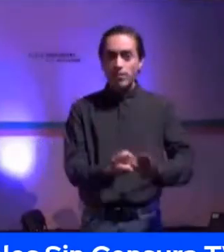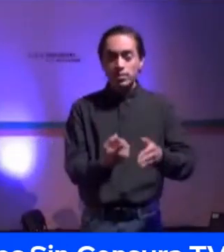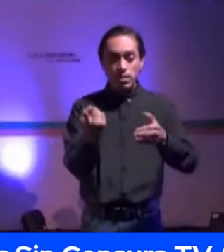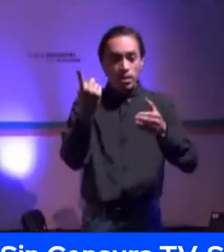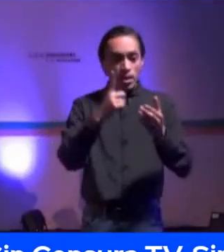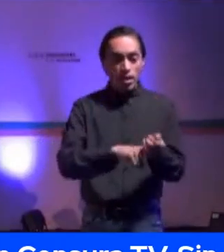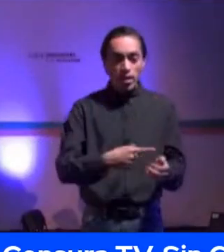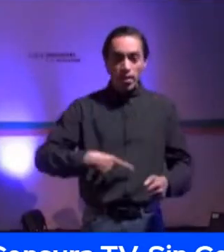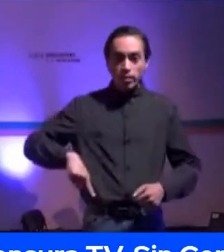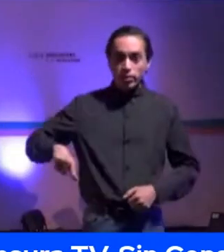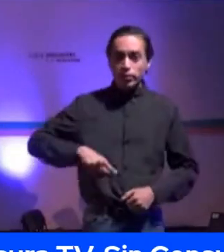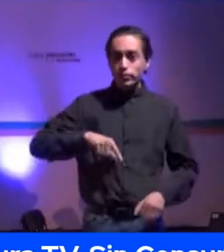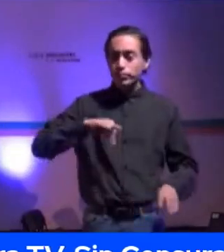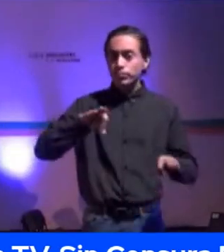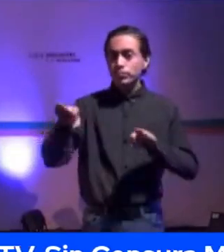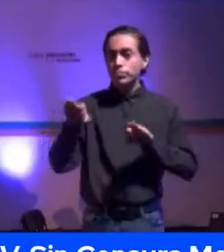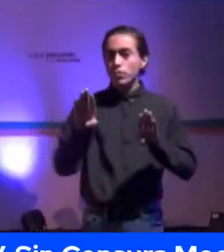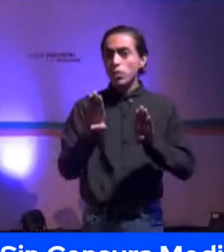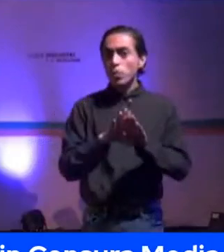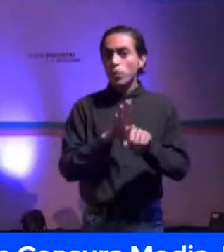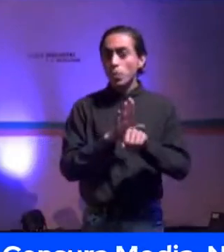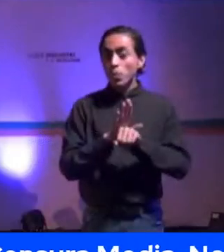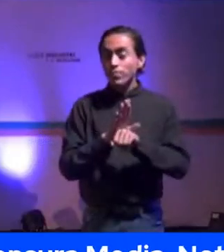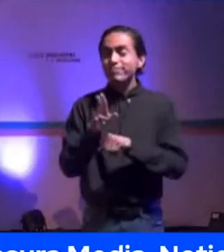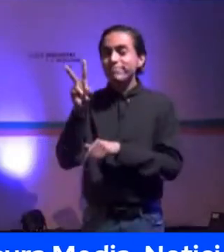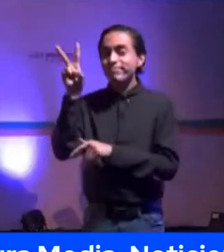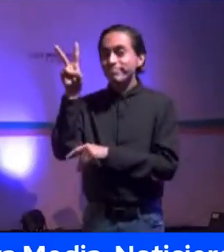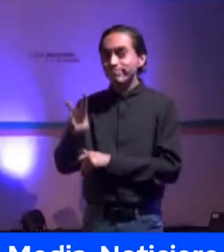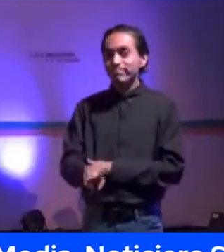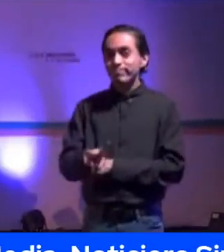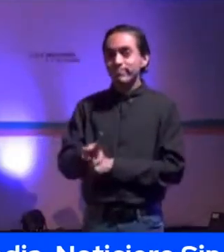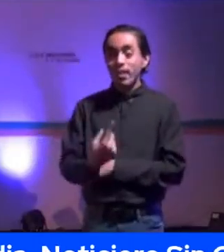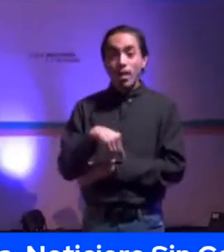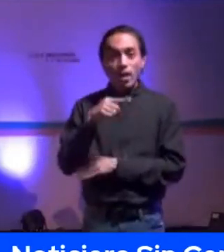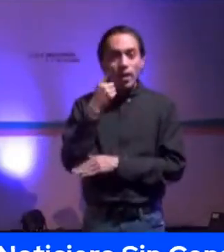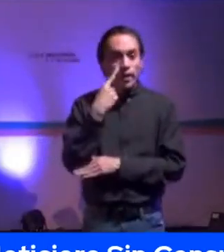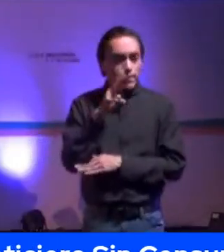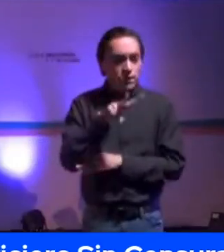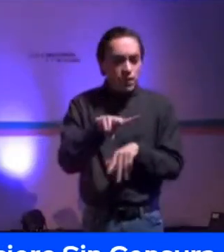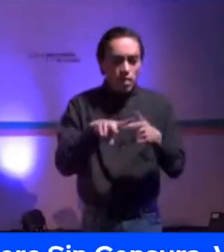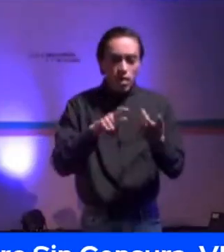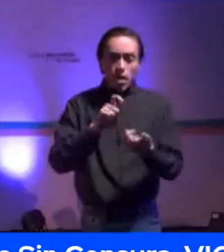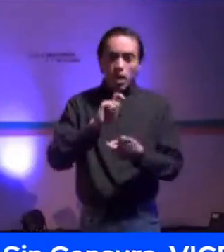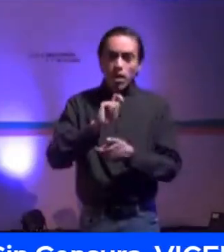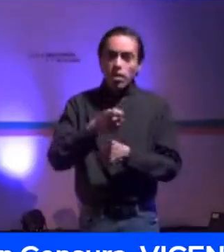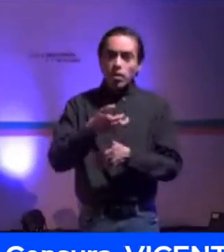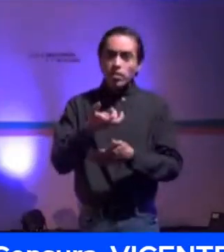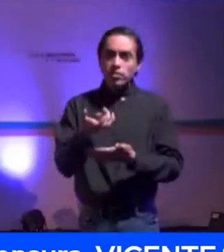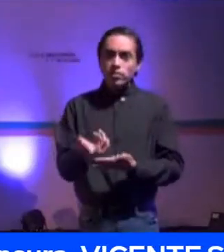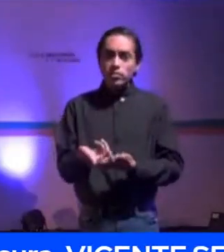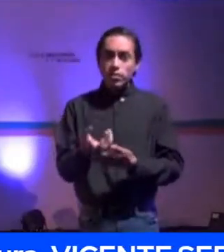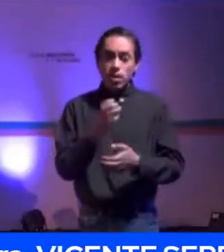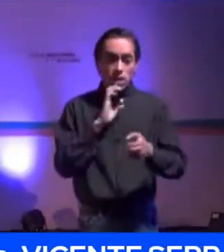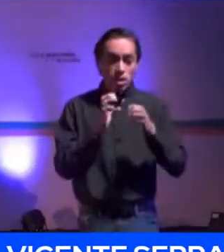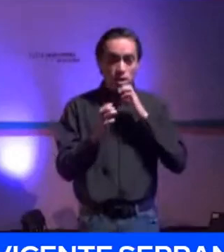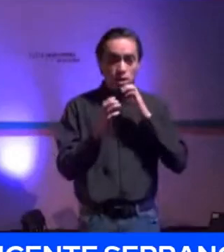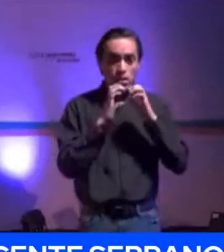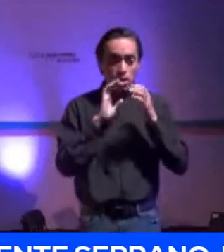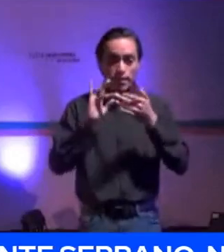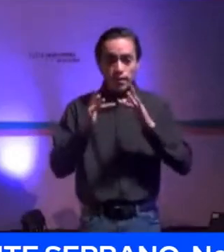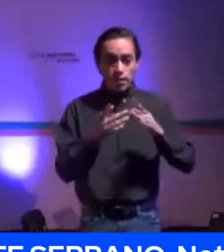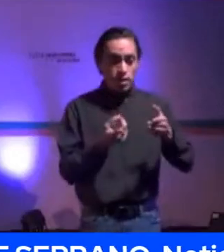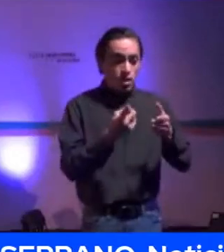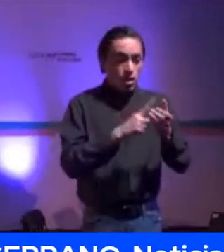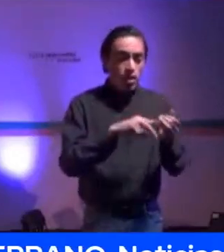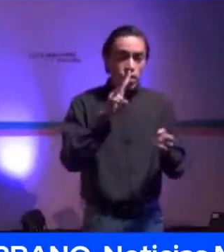pública que la verdad. A ver, ¿qué es la verdad a grandes rasgos dentro de los medios de comunicación?